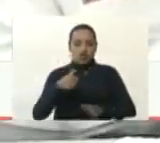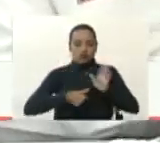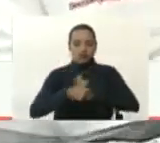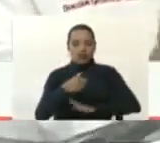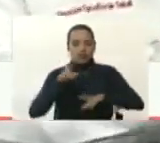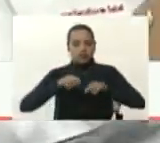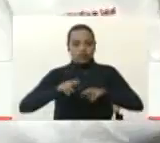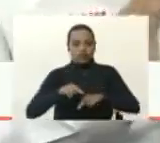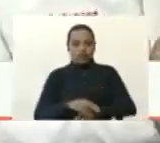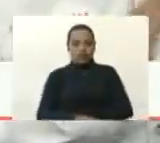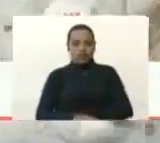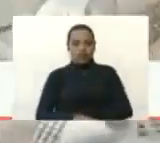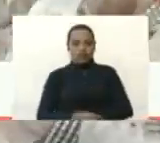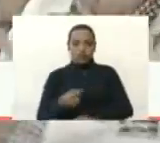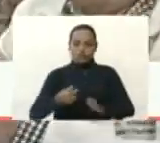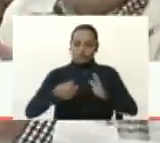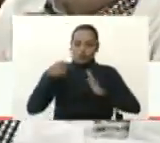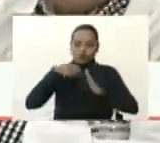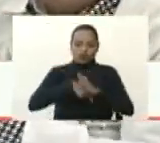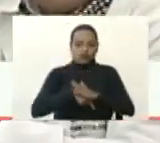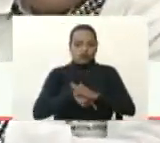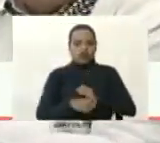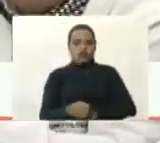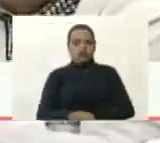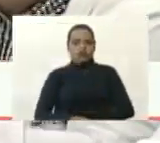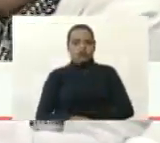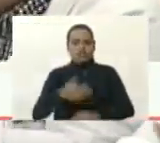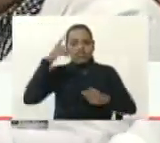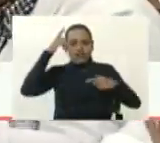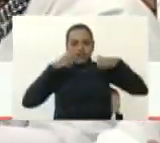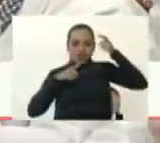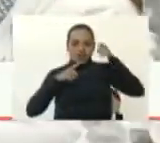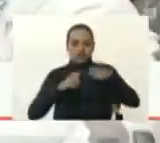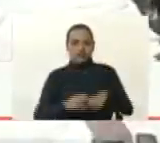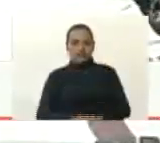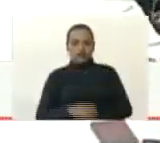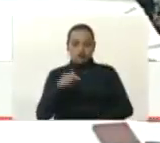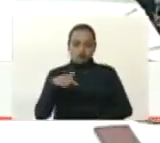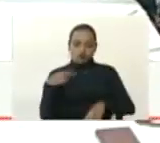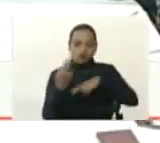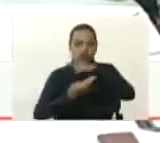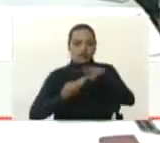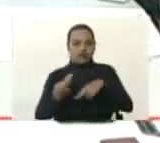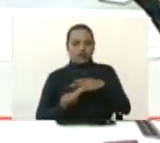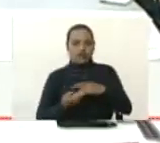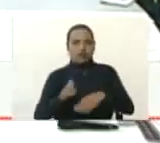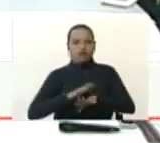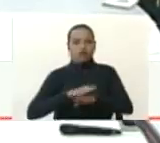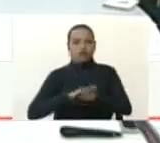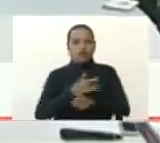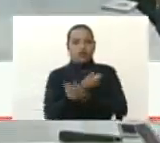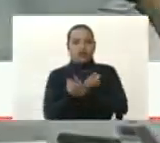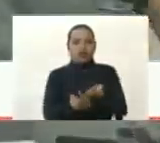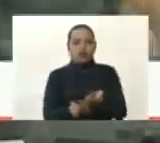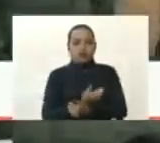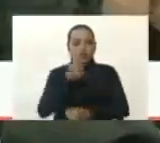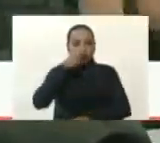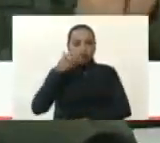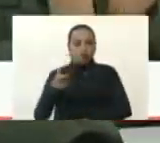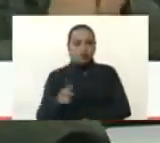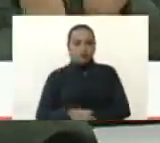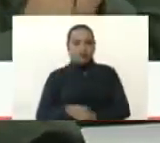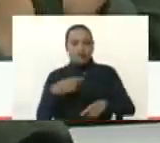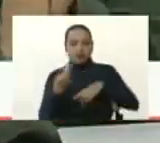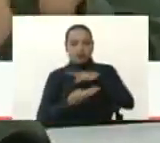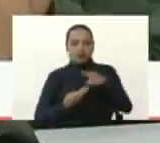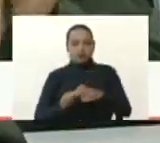nunca profundamente chavista. Una revolución porque ame al pueblo, una revolución de